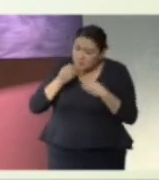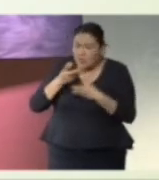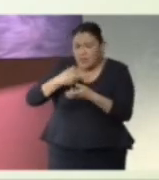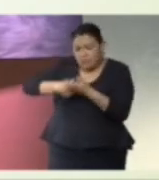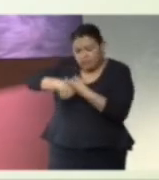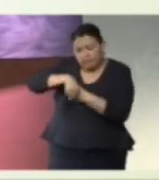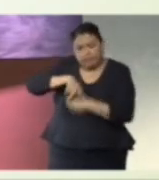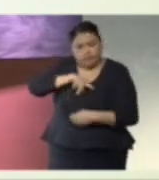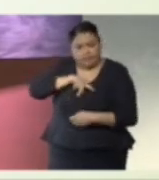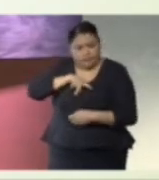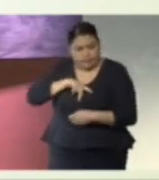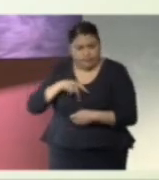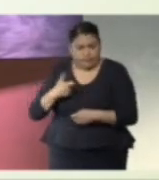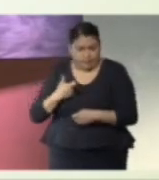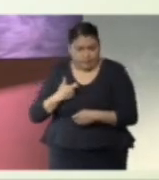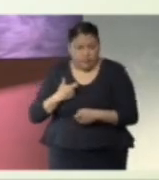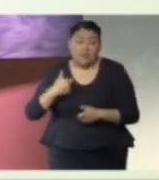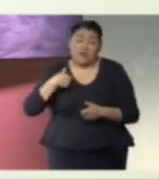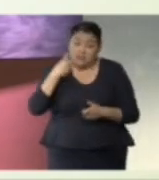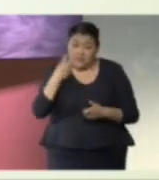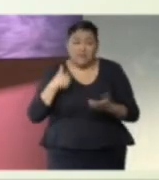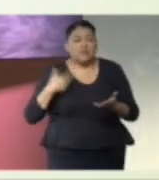una remuneración que nos permita